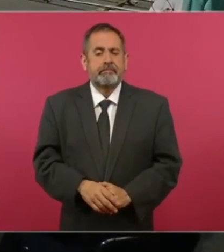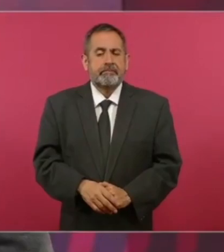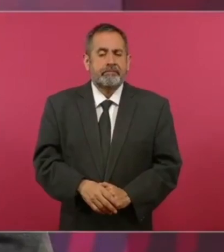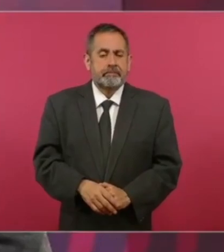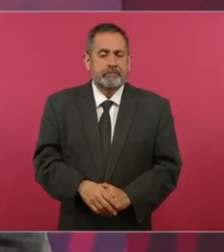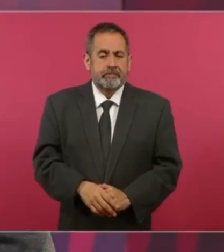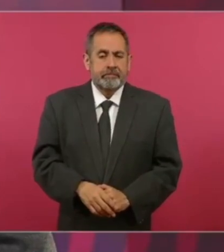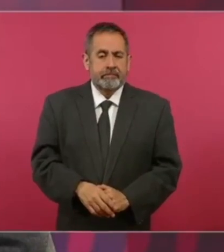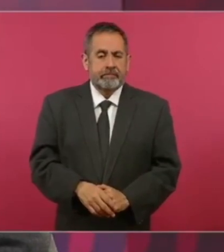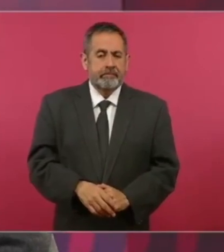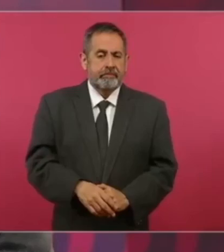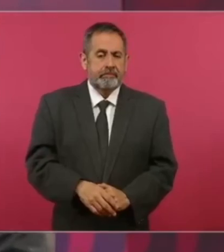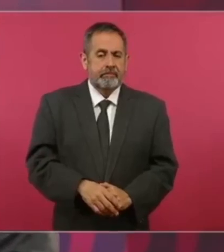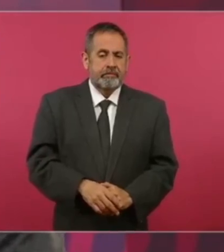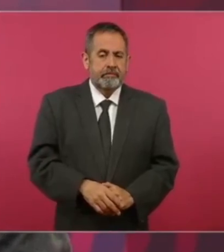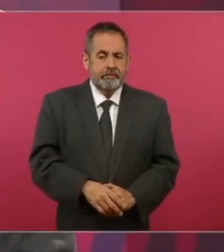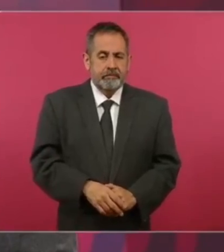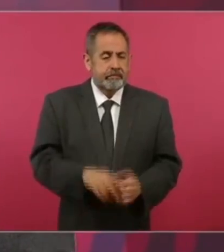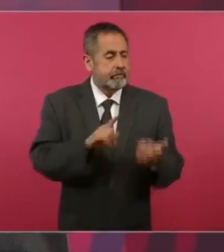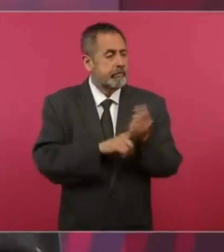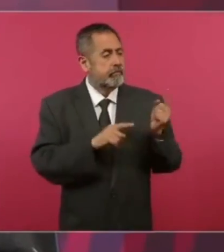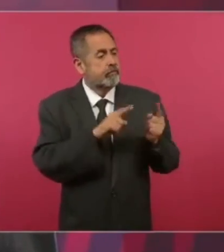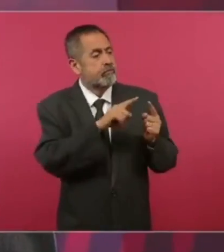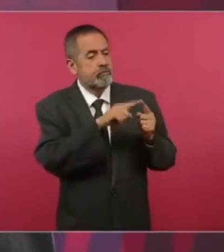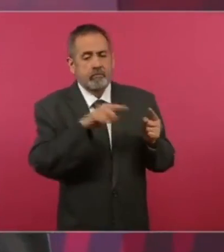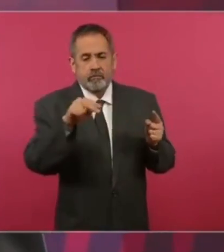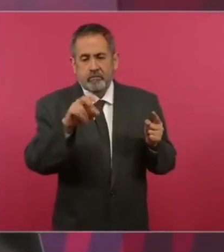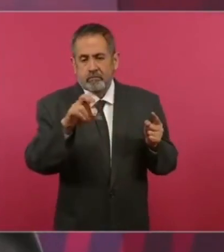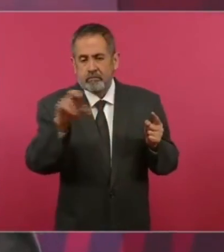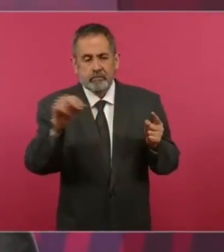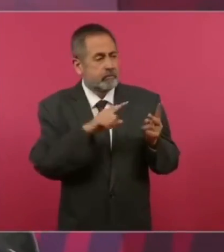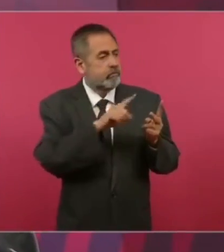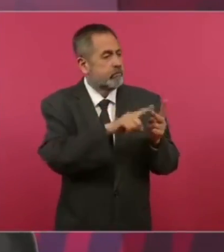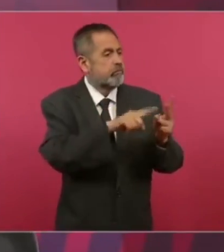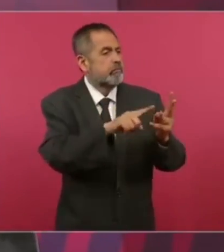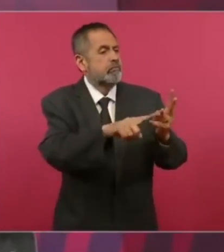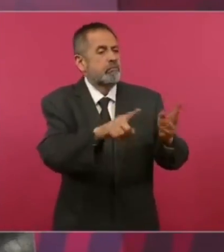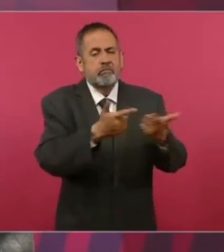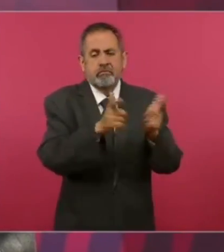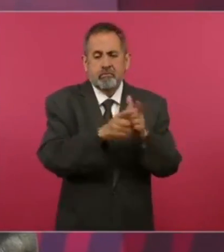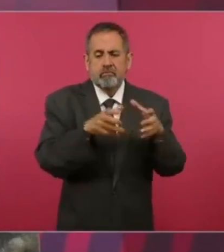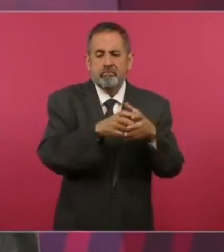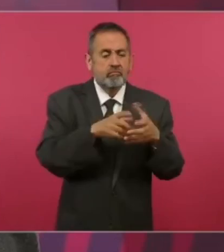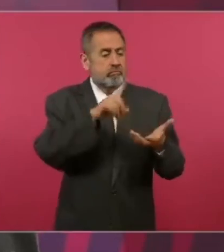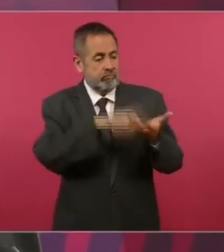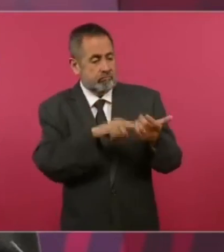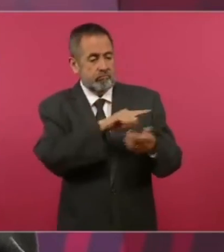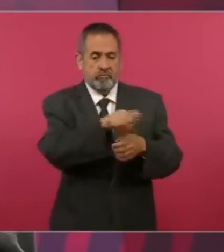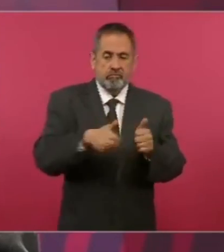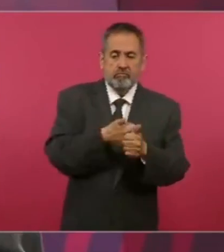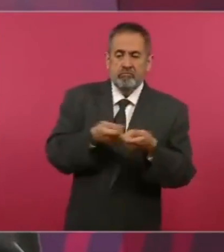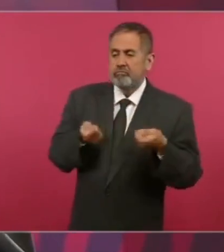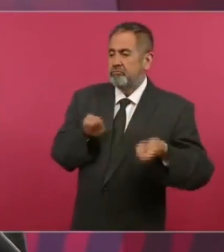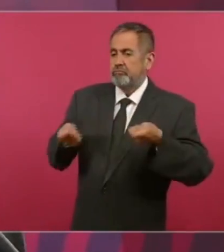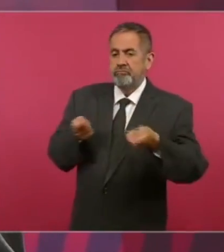Porque así como narro, hay uno, dos o tres o grupos que son los que deciden